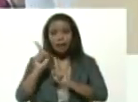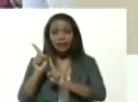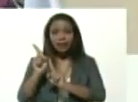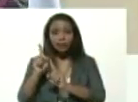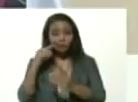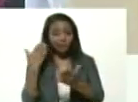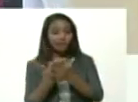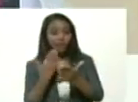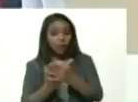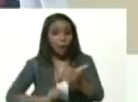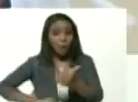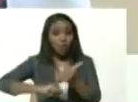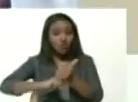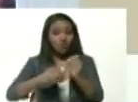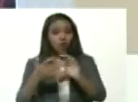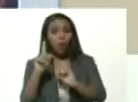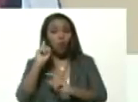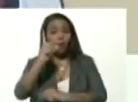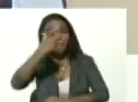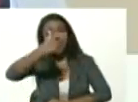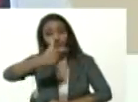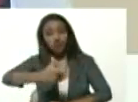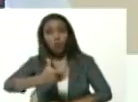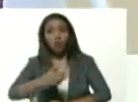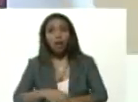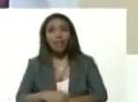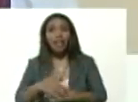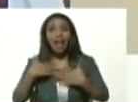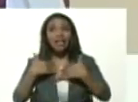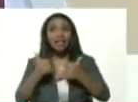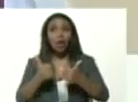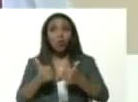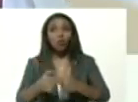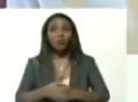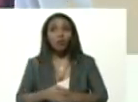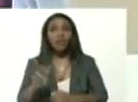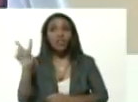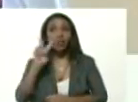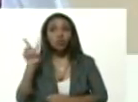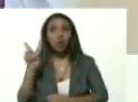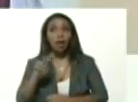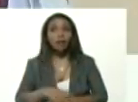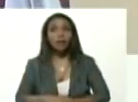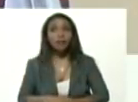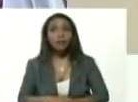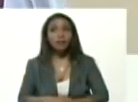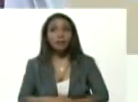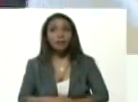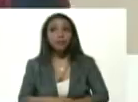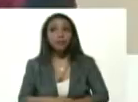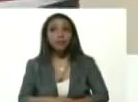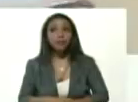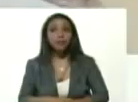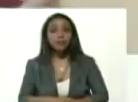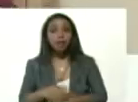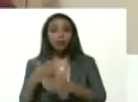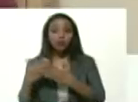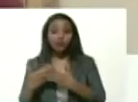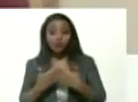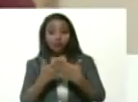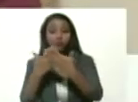sustentado, de una eminencia de la salud venezolana, un